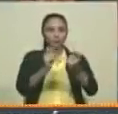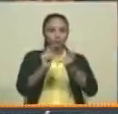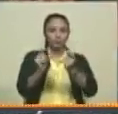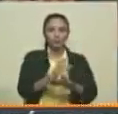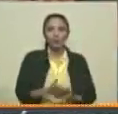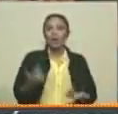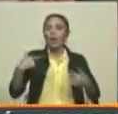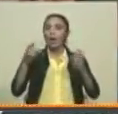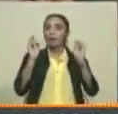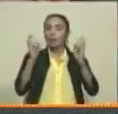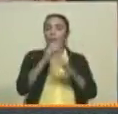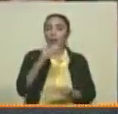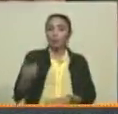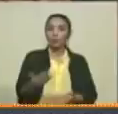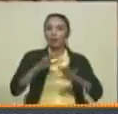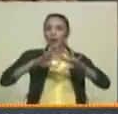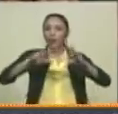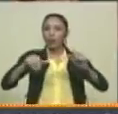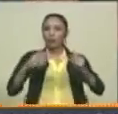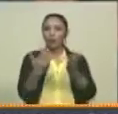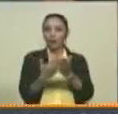este tema. Y